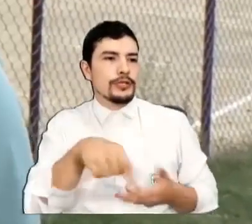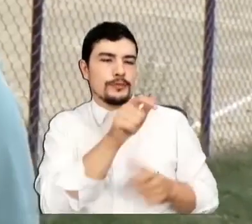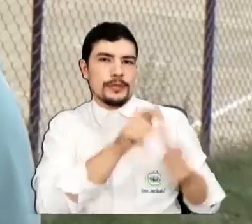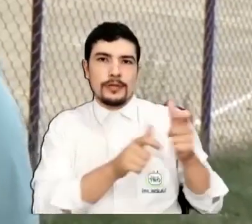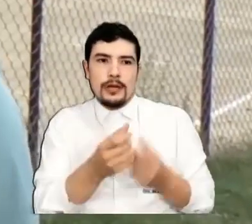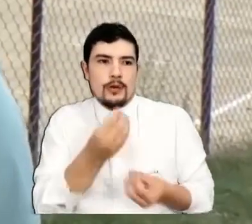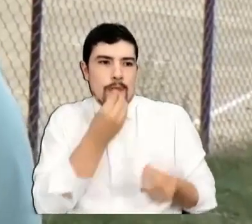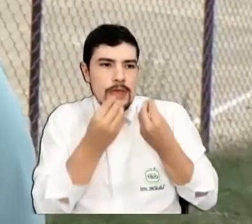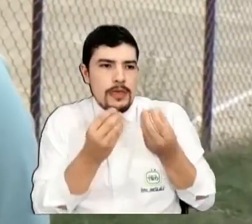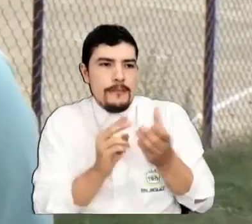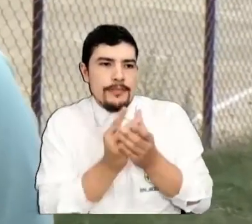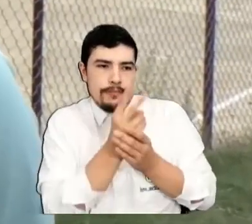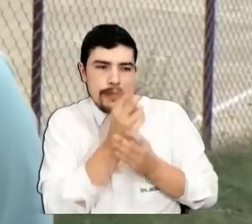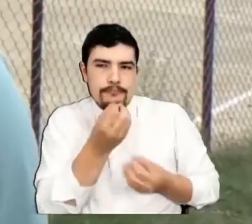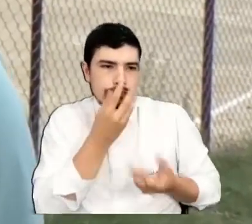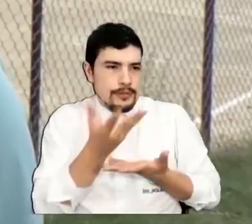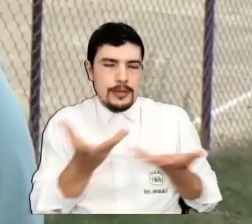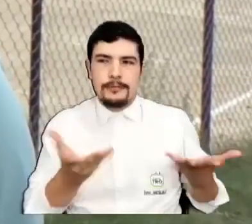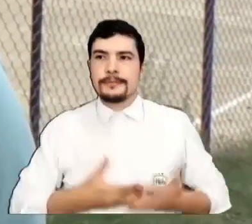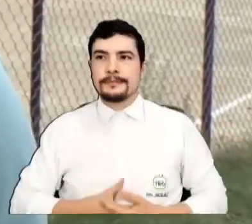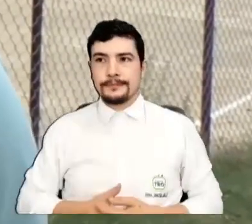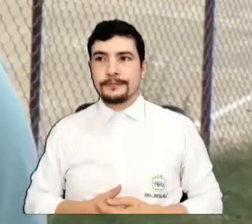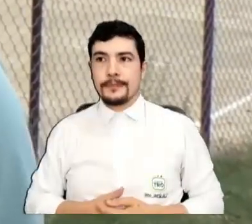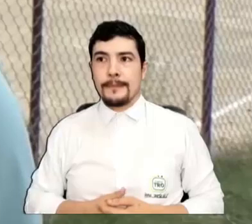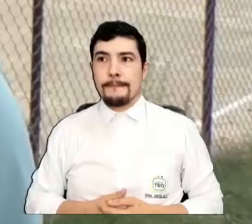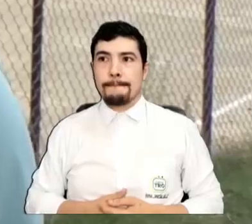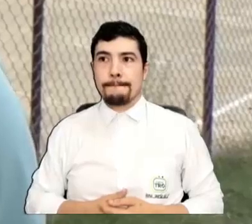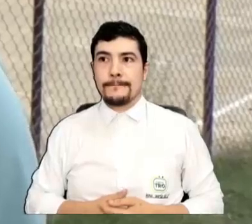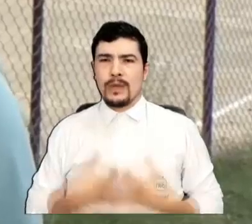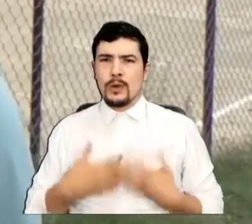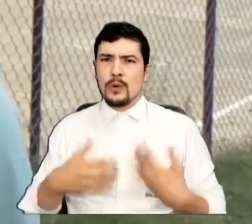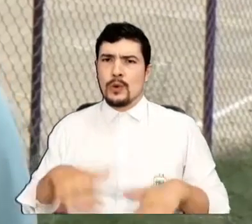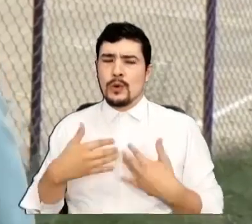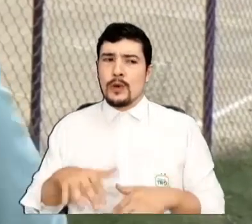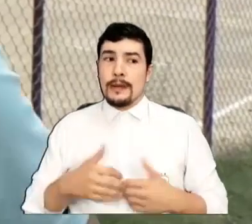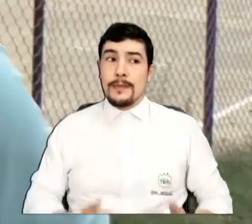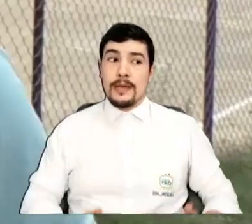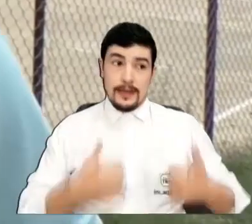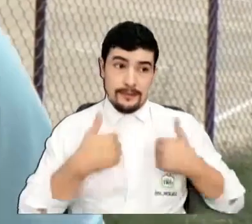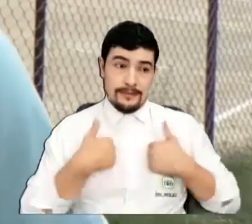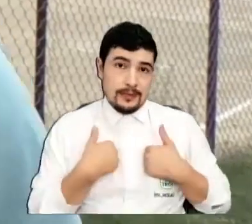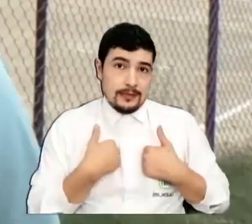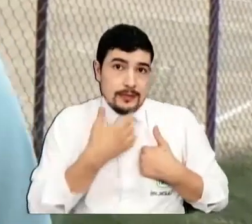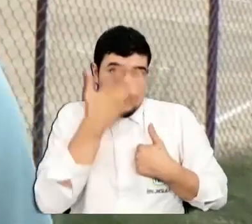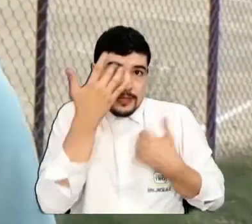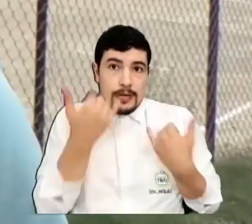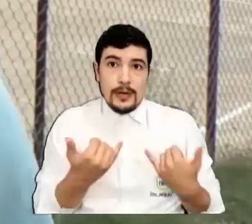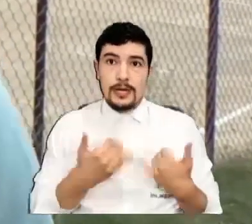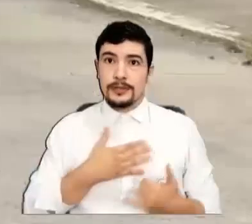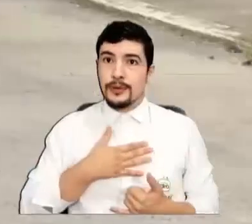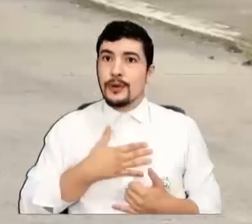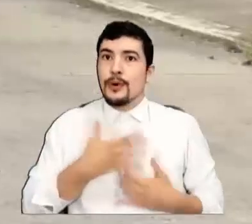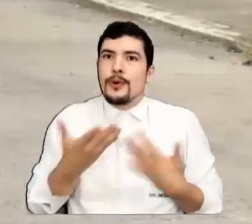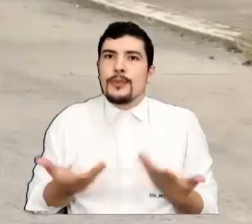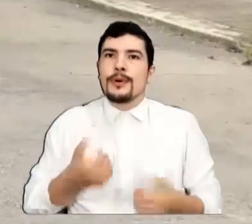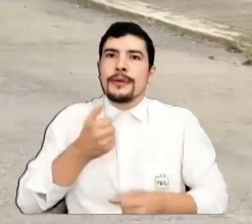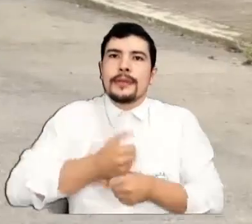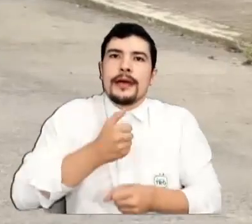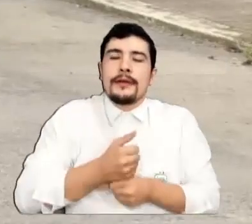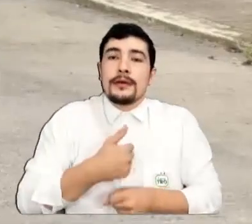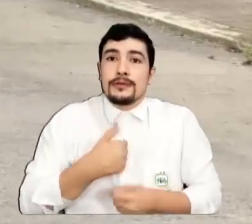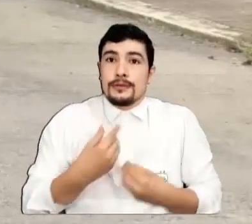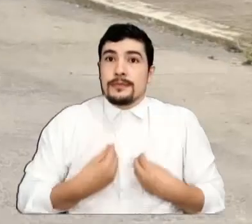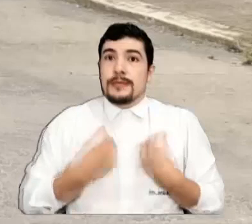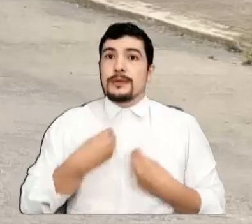y uno vive del diario, lo que trabaje por ahí, lo que vaya haciendo por ahí un día y otro, y uno, como quien dice, trabajas para comer el día, pues.